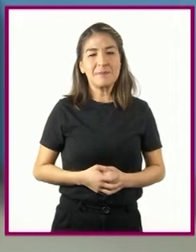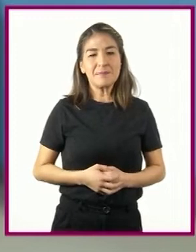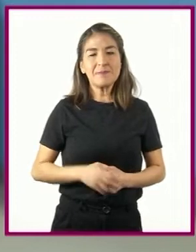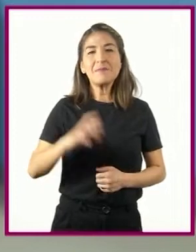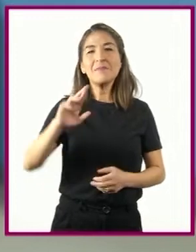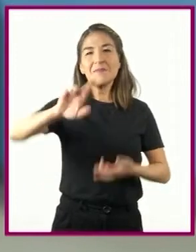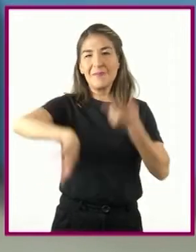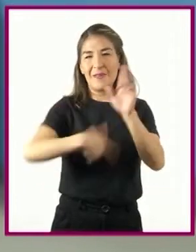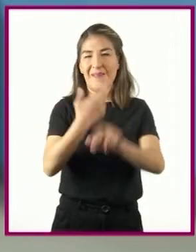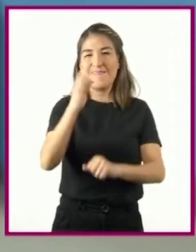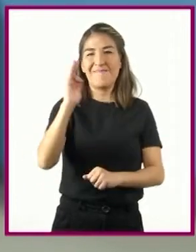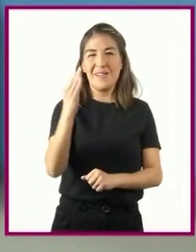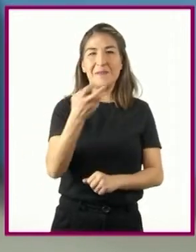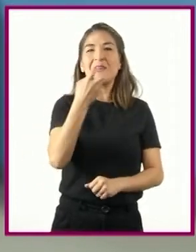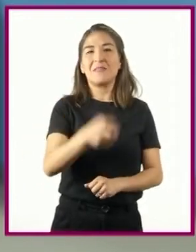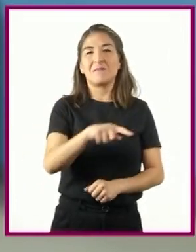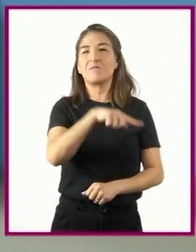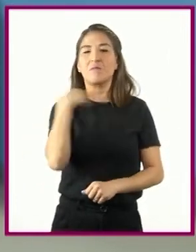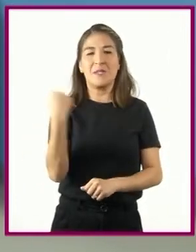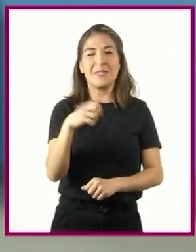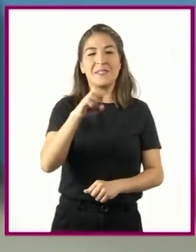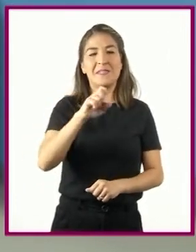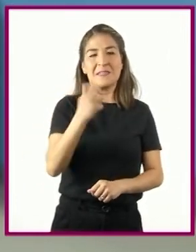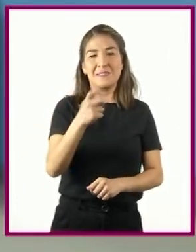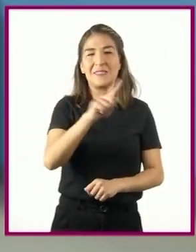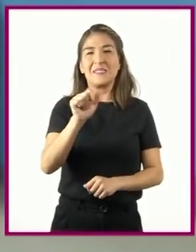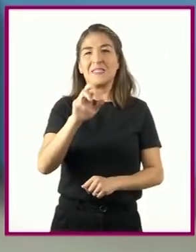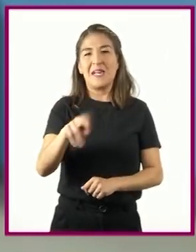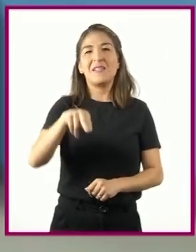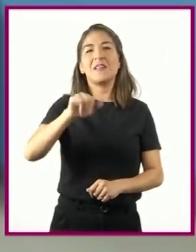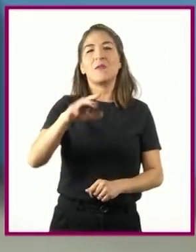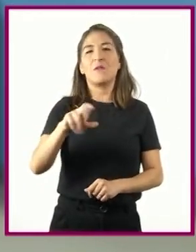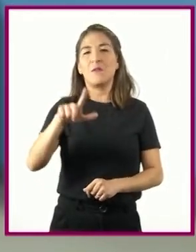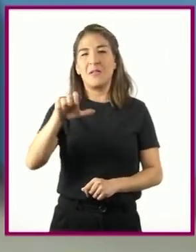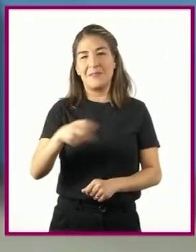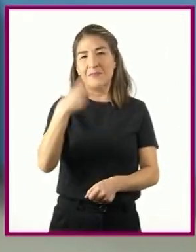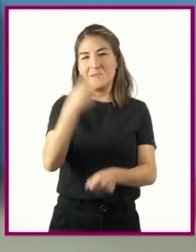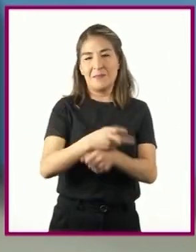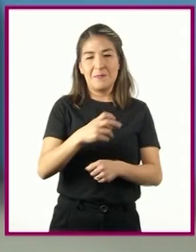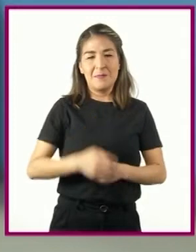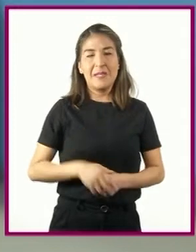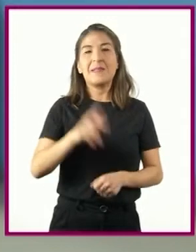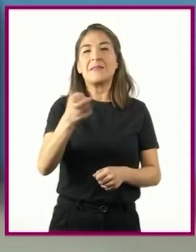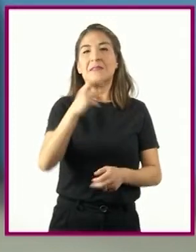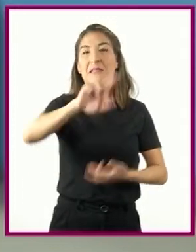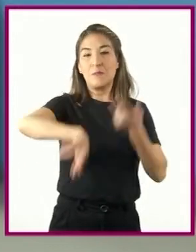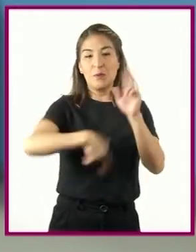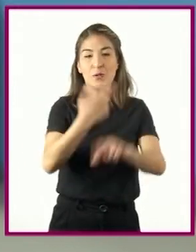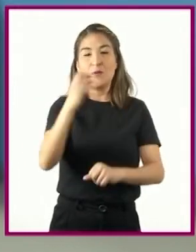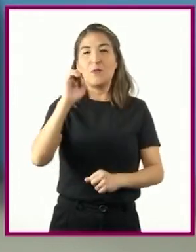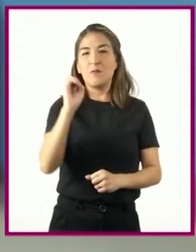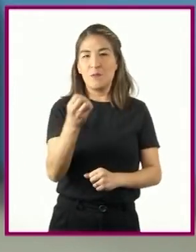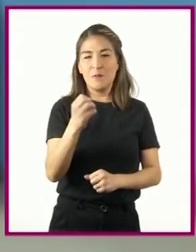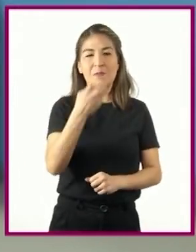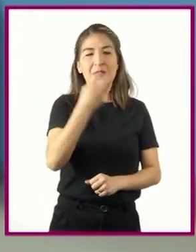Febrero, con la caída del zar Nicolás II. Número 2. La Revolución de Octubre, con la llegada de los bolcheviques